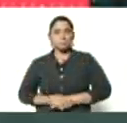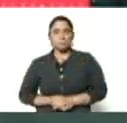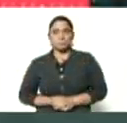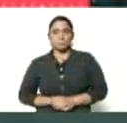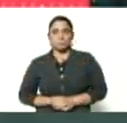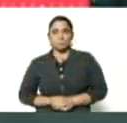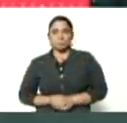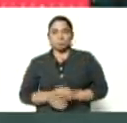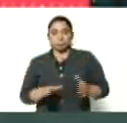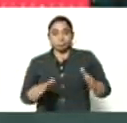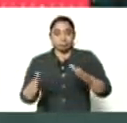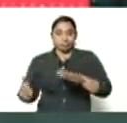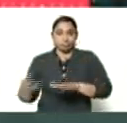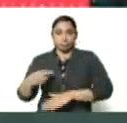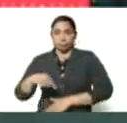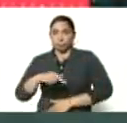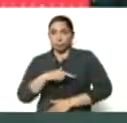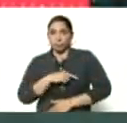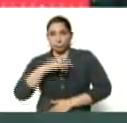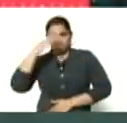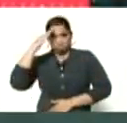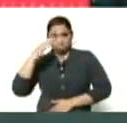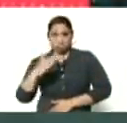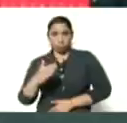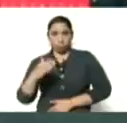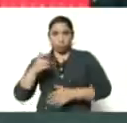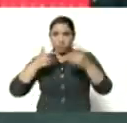a la partida de nuestro comandante?